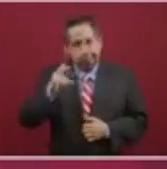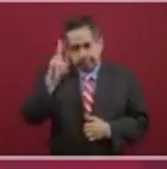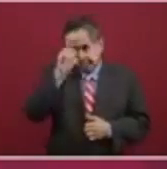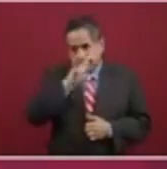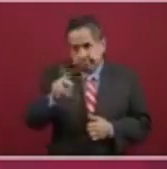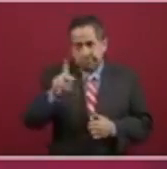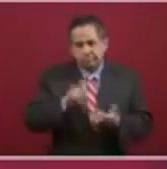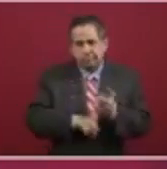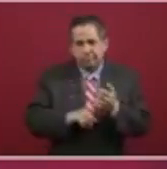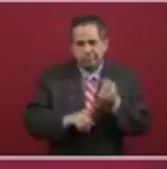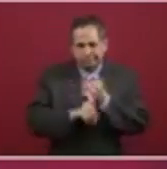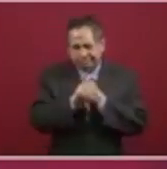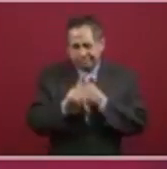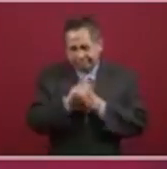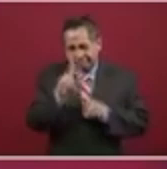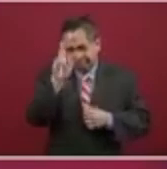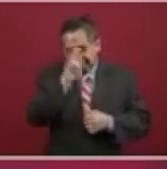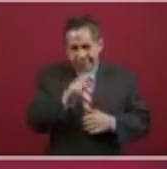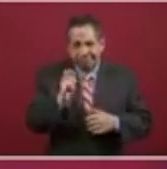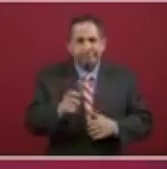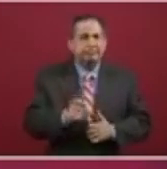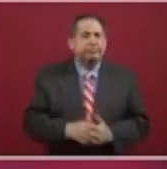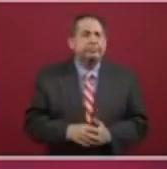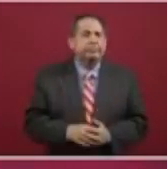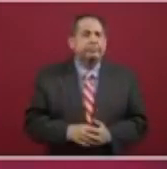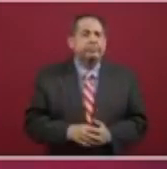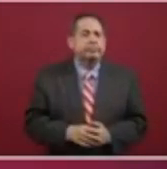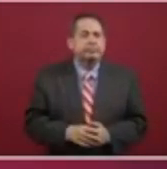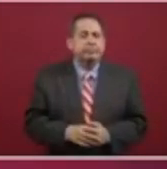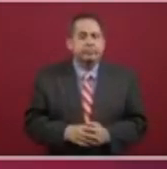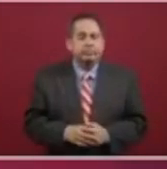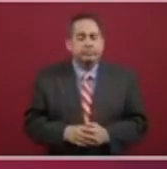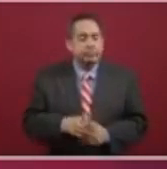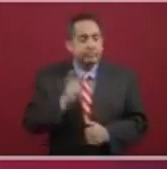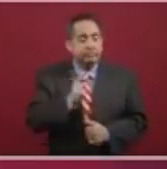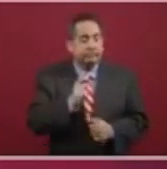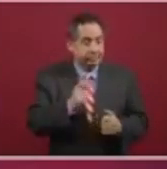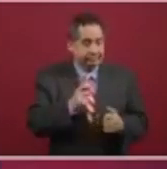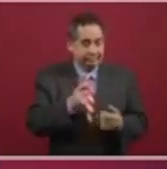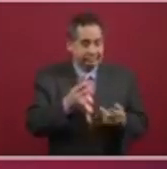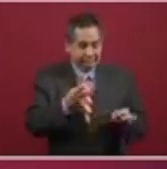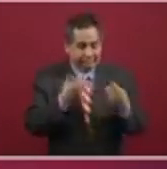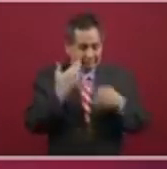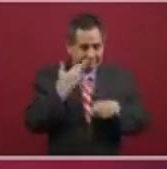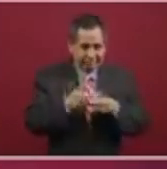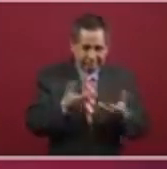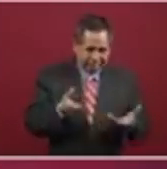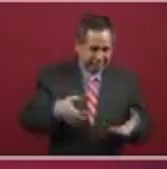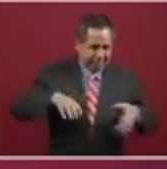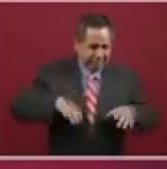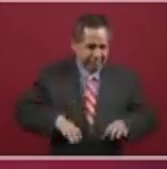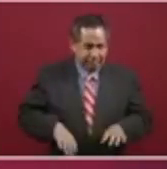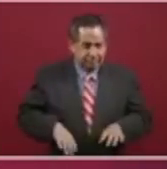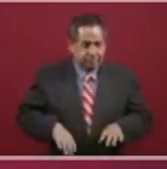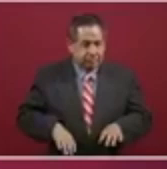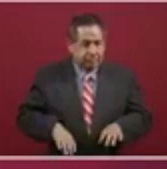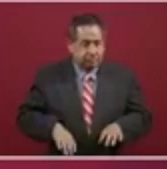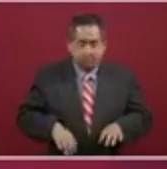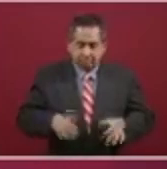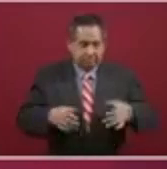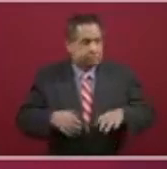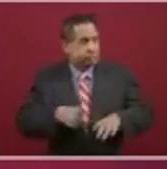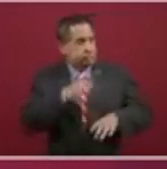de los males en este caso? Que robaban y ni siquiera perdían su